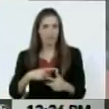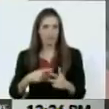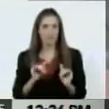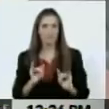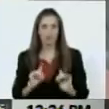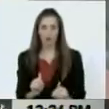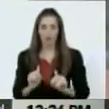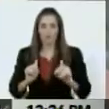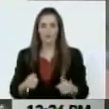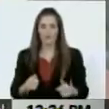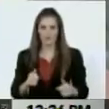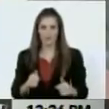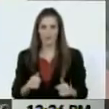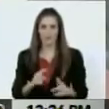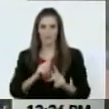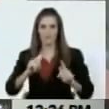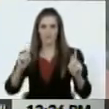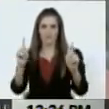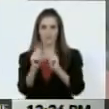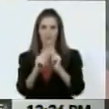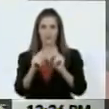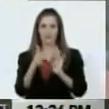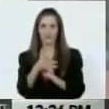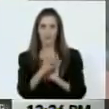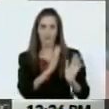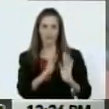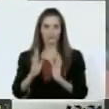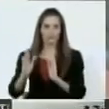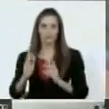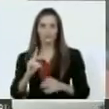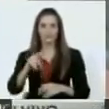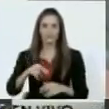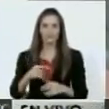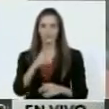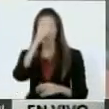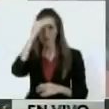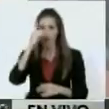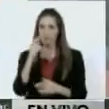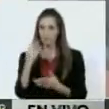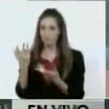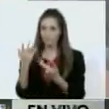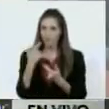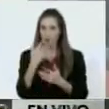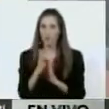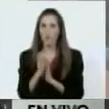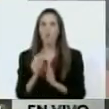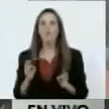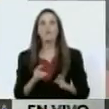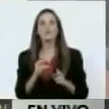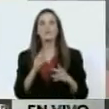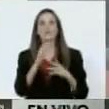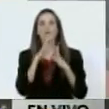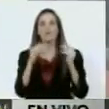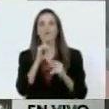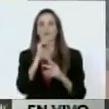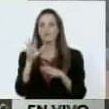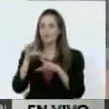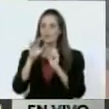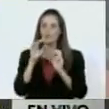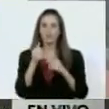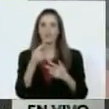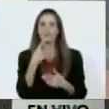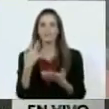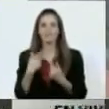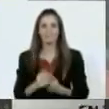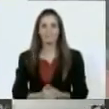ahí empieza la transformación de esas organizaciones. Diosdado, tú que estuviste llenándote en Oriente de toda esa información. Claro.